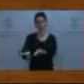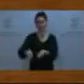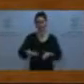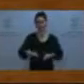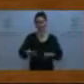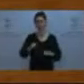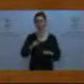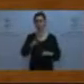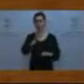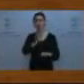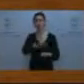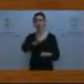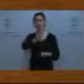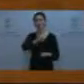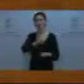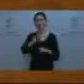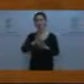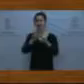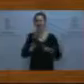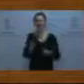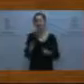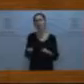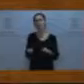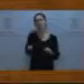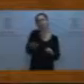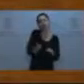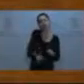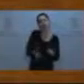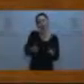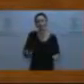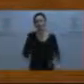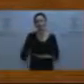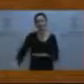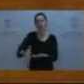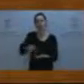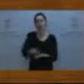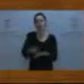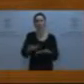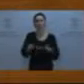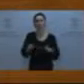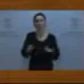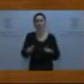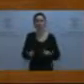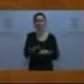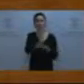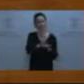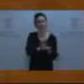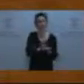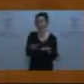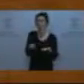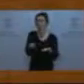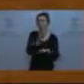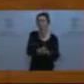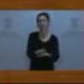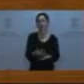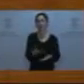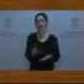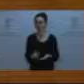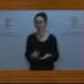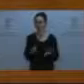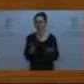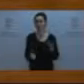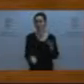internacional guardan gran parecido, dado que la solicitud y la documentación que debe acompañarla son prácticamente idénticas. En